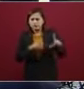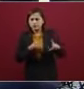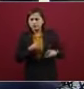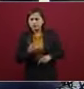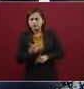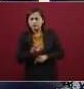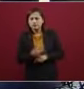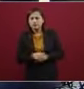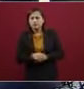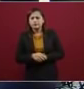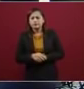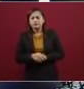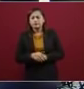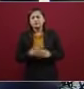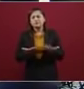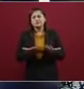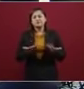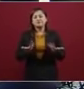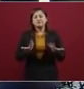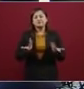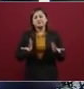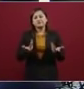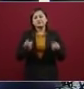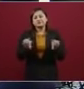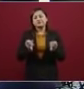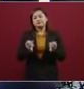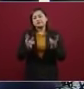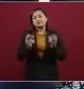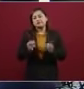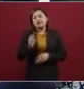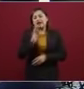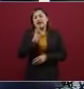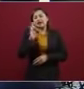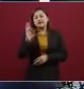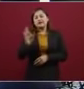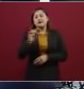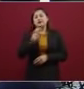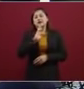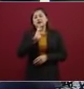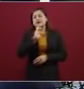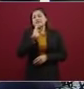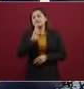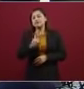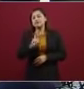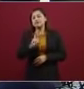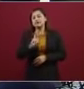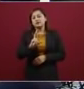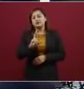Ah, bueno, entonces son fechas que son resultados que presentamos.